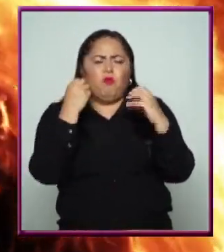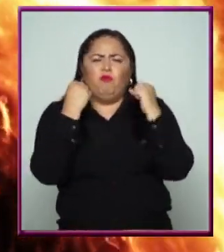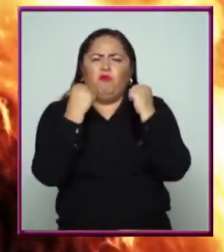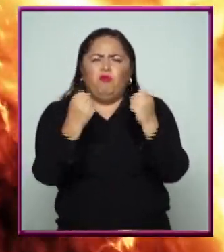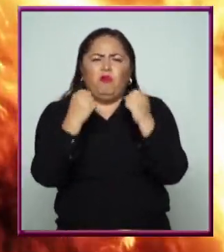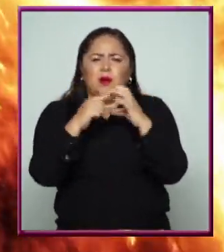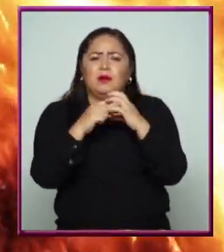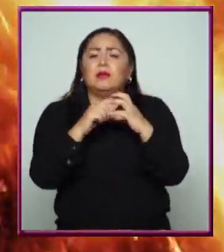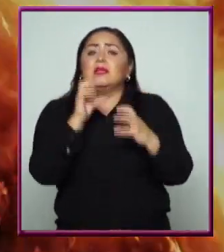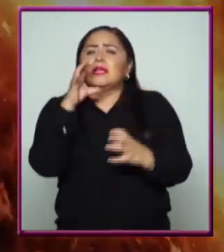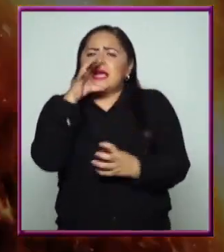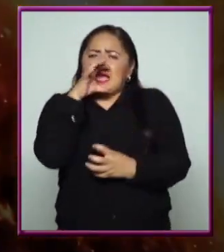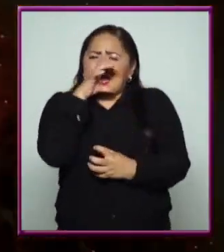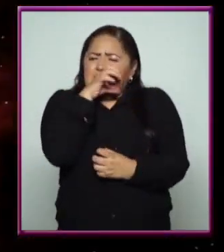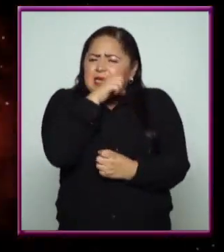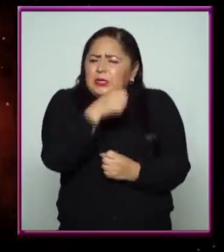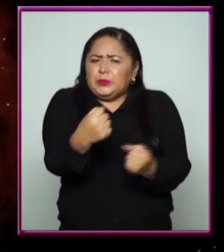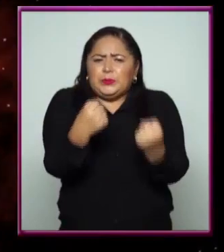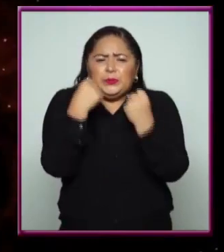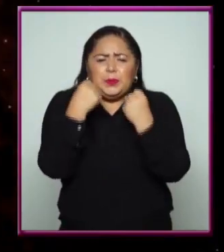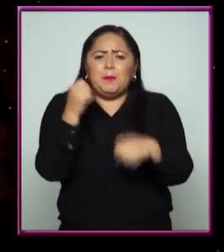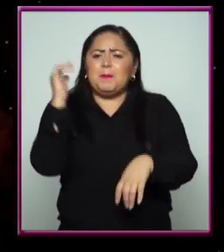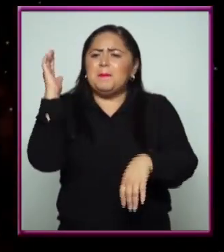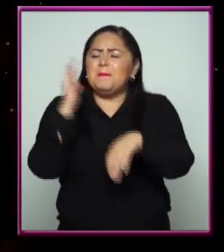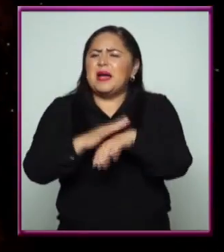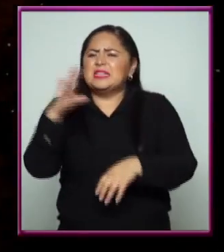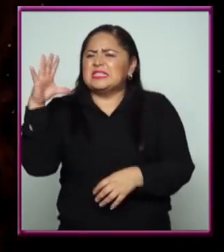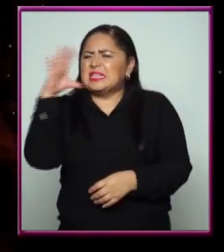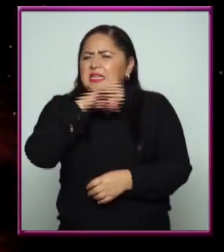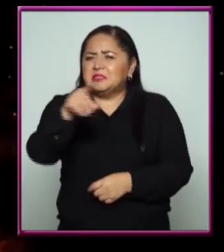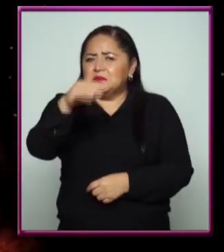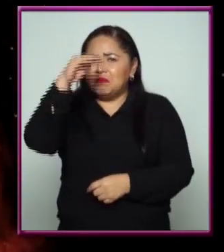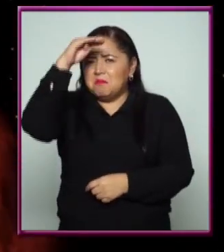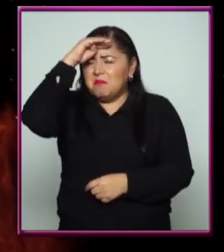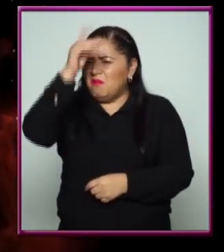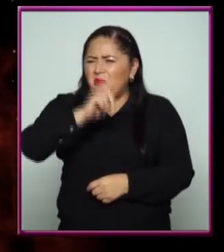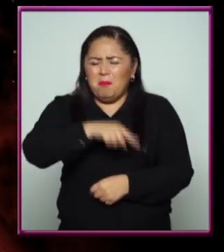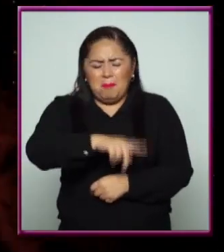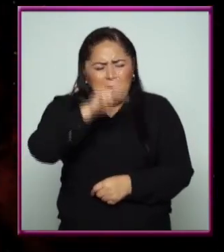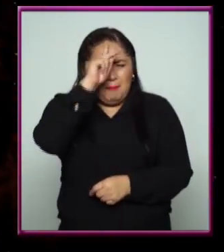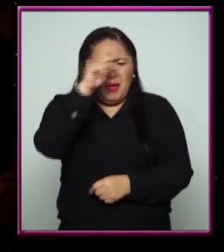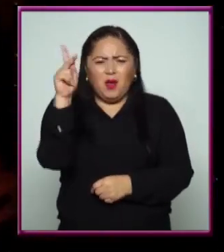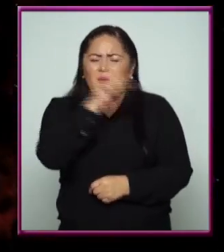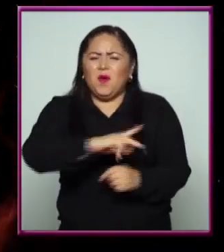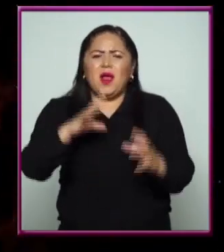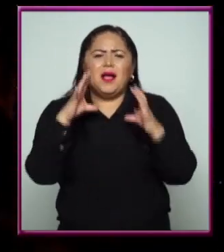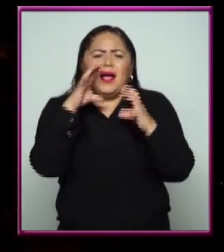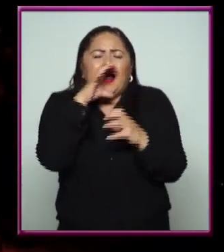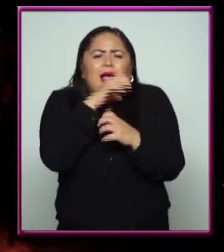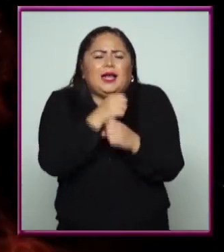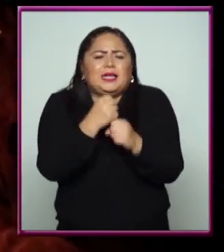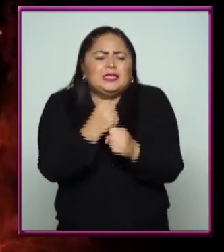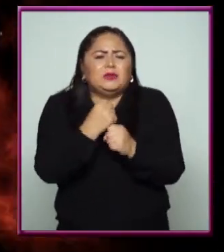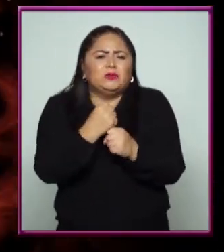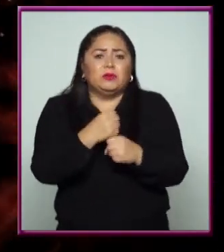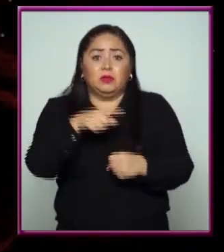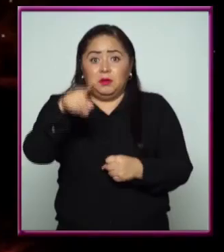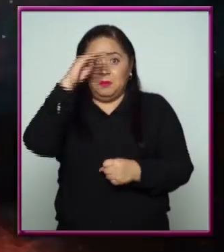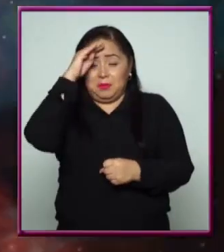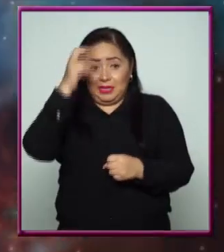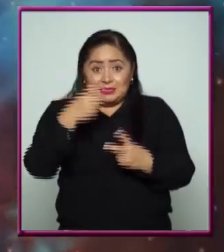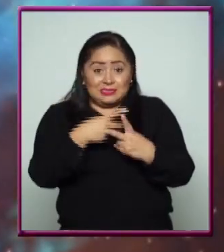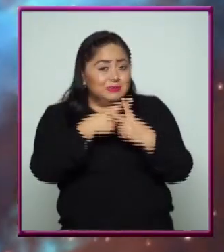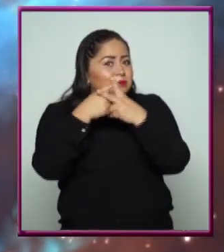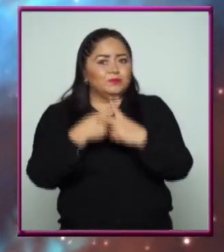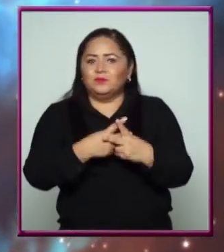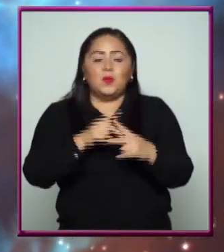ultra caliente. O sea, más caliente de lo que te puedes imaginar. Y por supuesto, no empezaron siendo